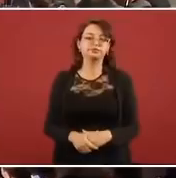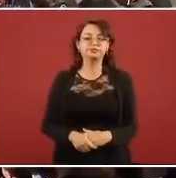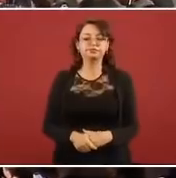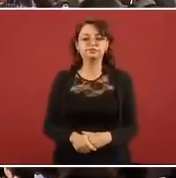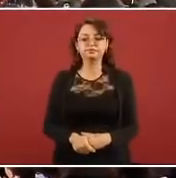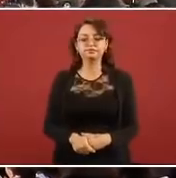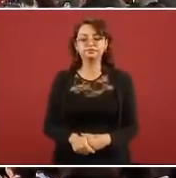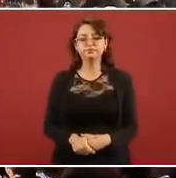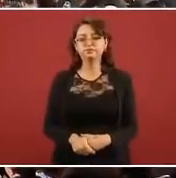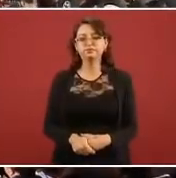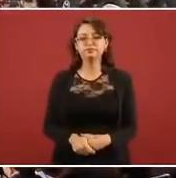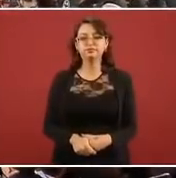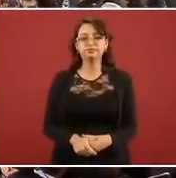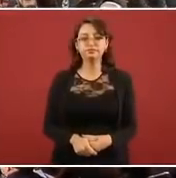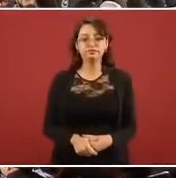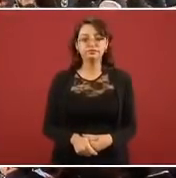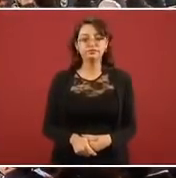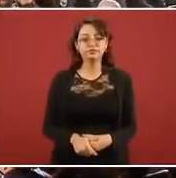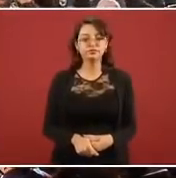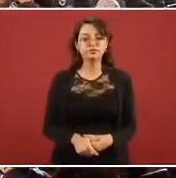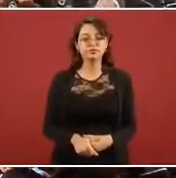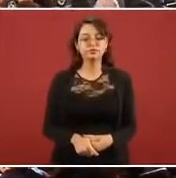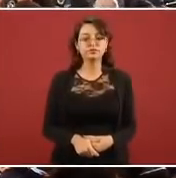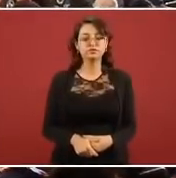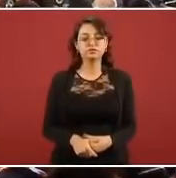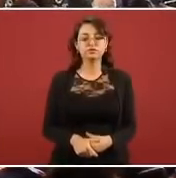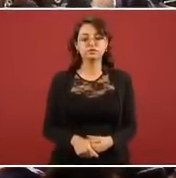En el caso de nosotros,